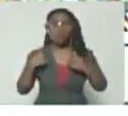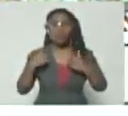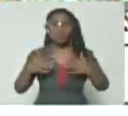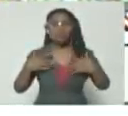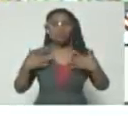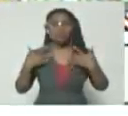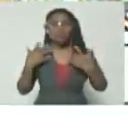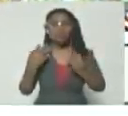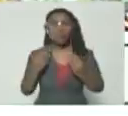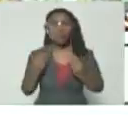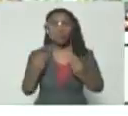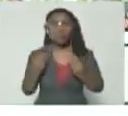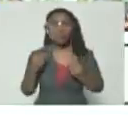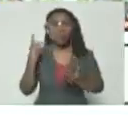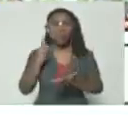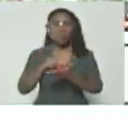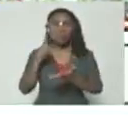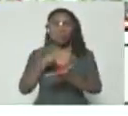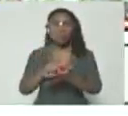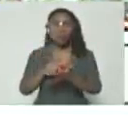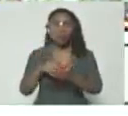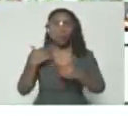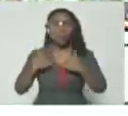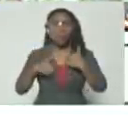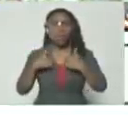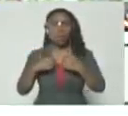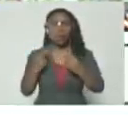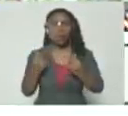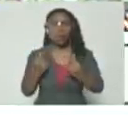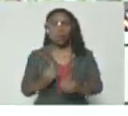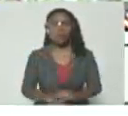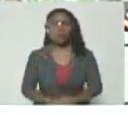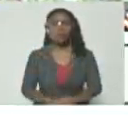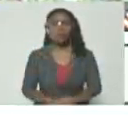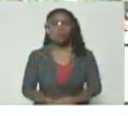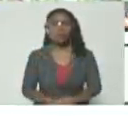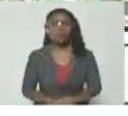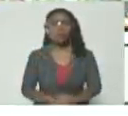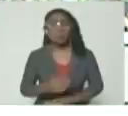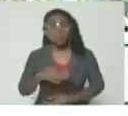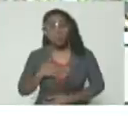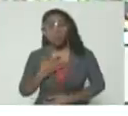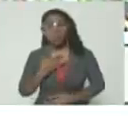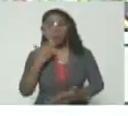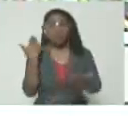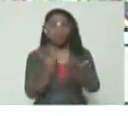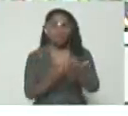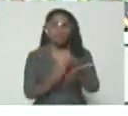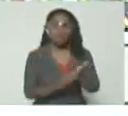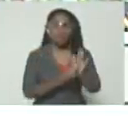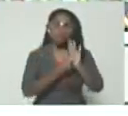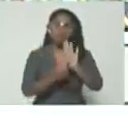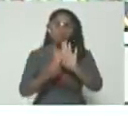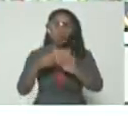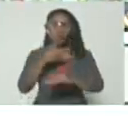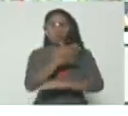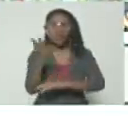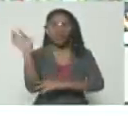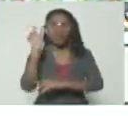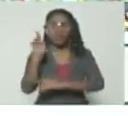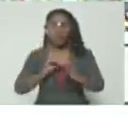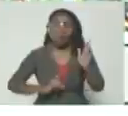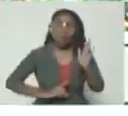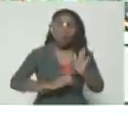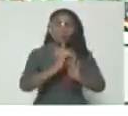mucho participar los miércoles de economía y poder mostrarles a ustedes la Venezuela productiva,